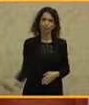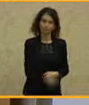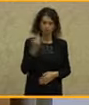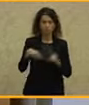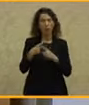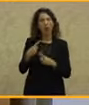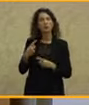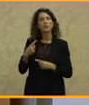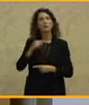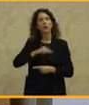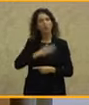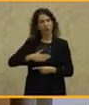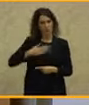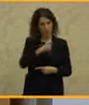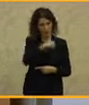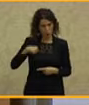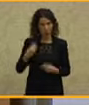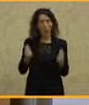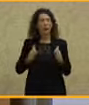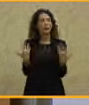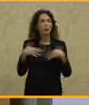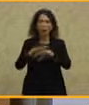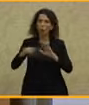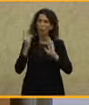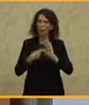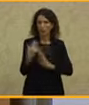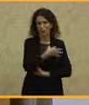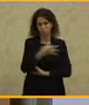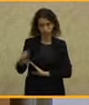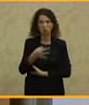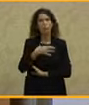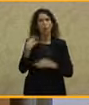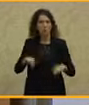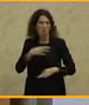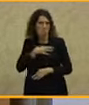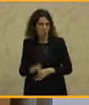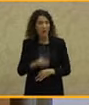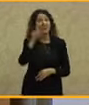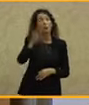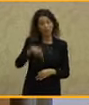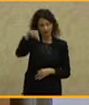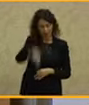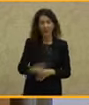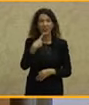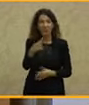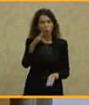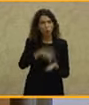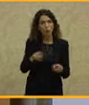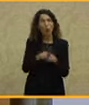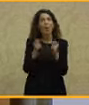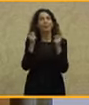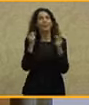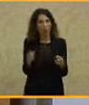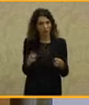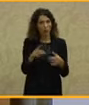vuestra satisfacción personal, de que podéis hacer una vida íntegra y una vida con normalidad. También estamos aquí para deciros que hay que